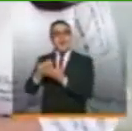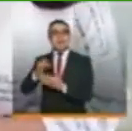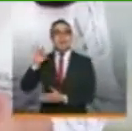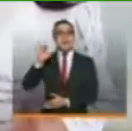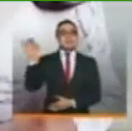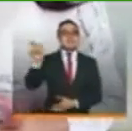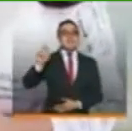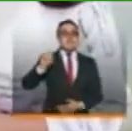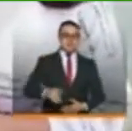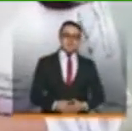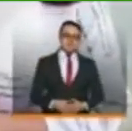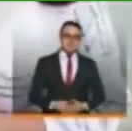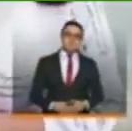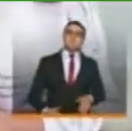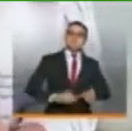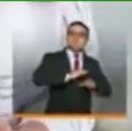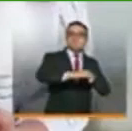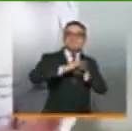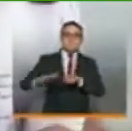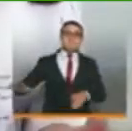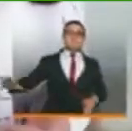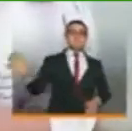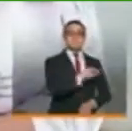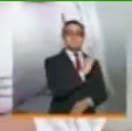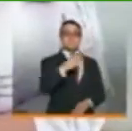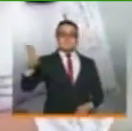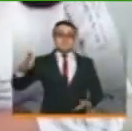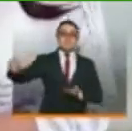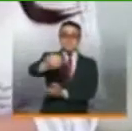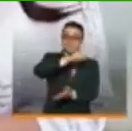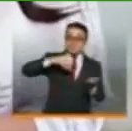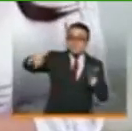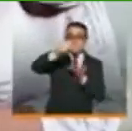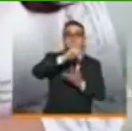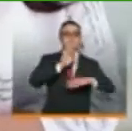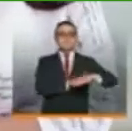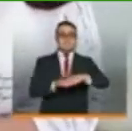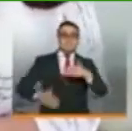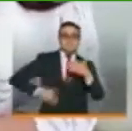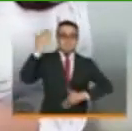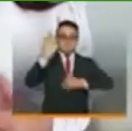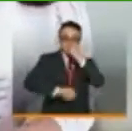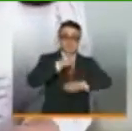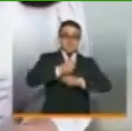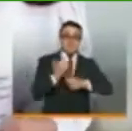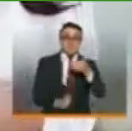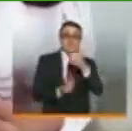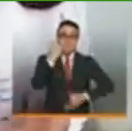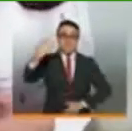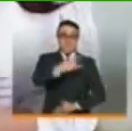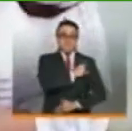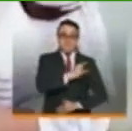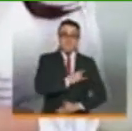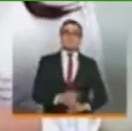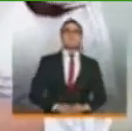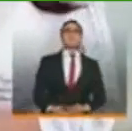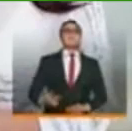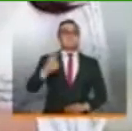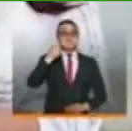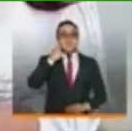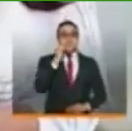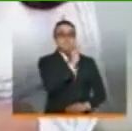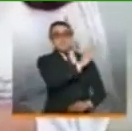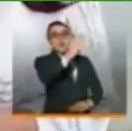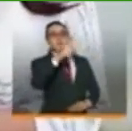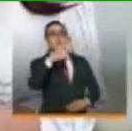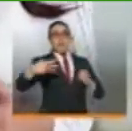una invitación muy especial para todos los barranquilleros y atlanticenses en este comienzo de año escolar y universitario. Estarán en el stand del